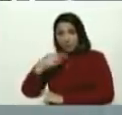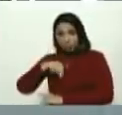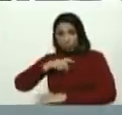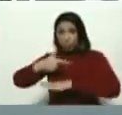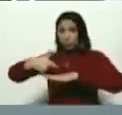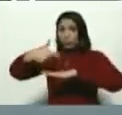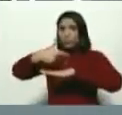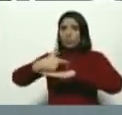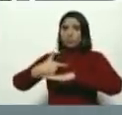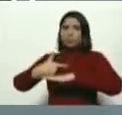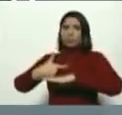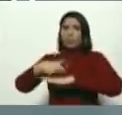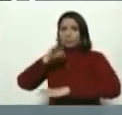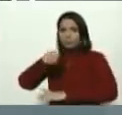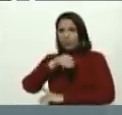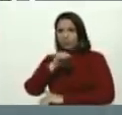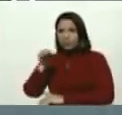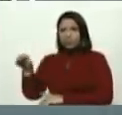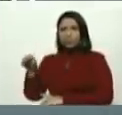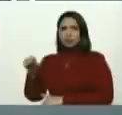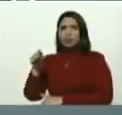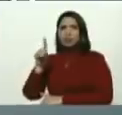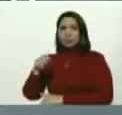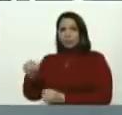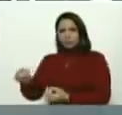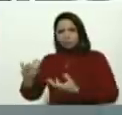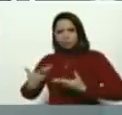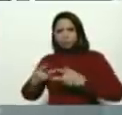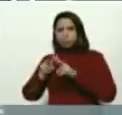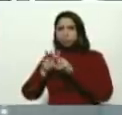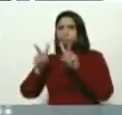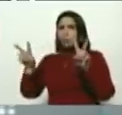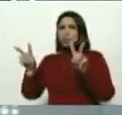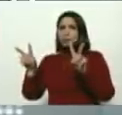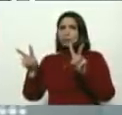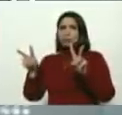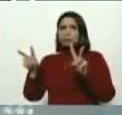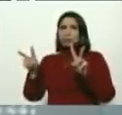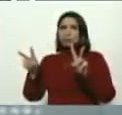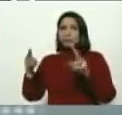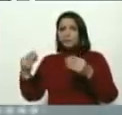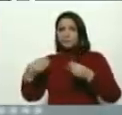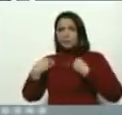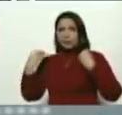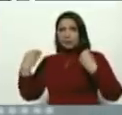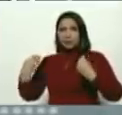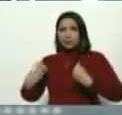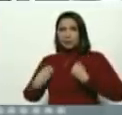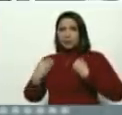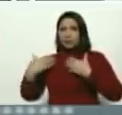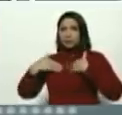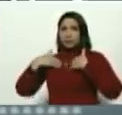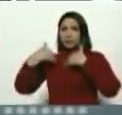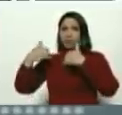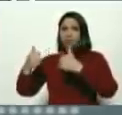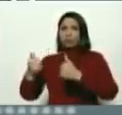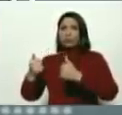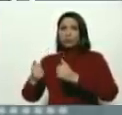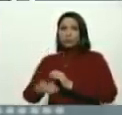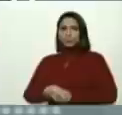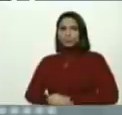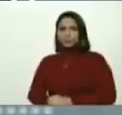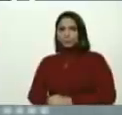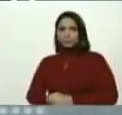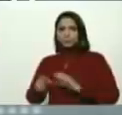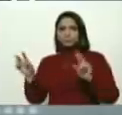gobierno, bendice y darnos la paz, la vida, la salud y